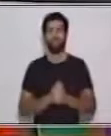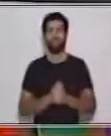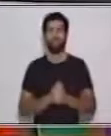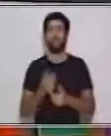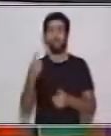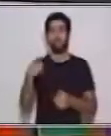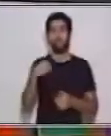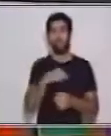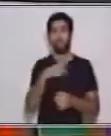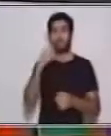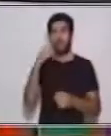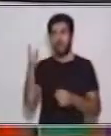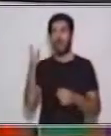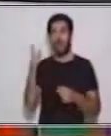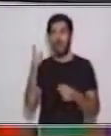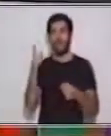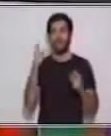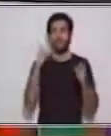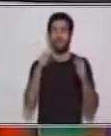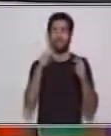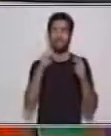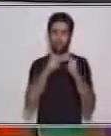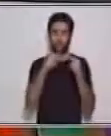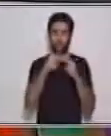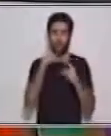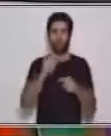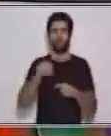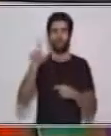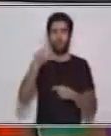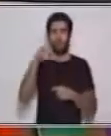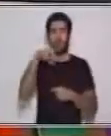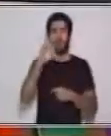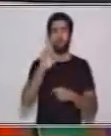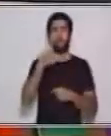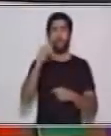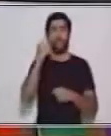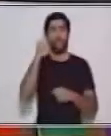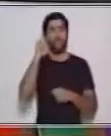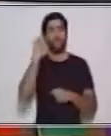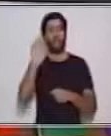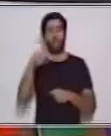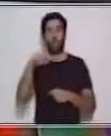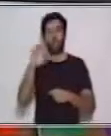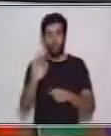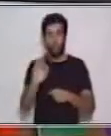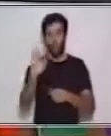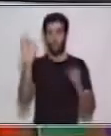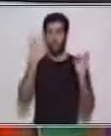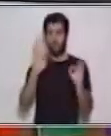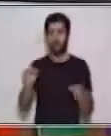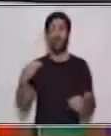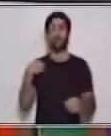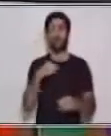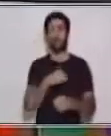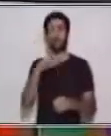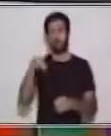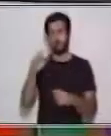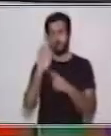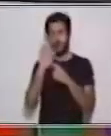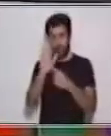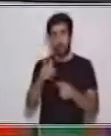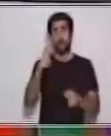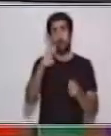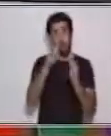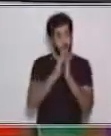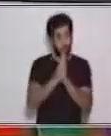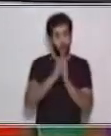como lo conocemos también, es la gráfica poligonal o polígono de frecuencias. Y para esto necesito que en casa,